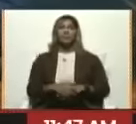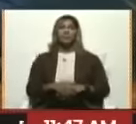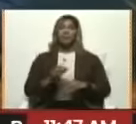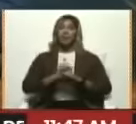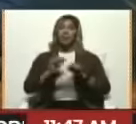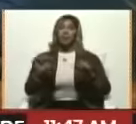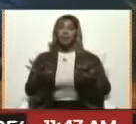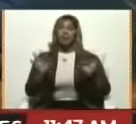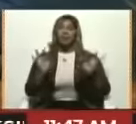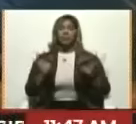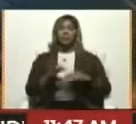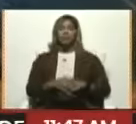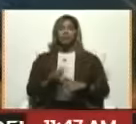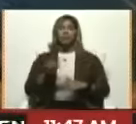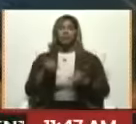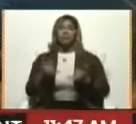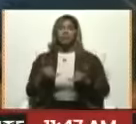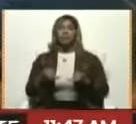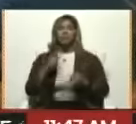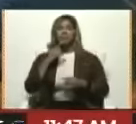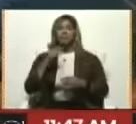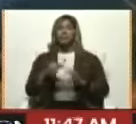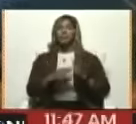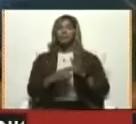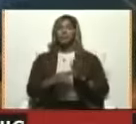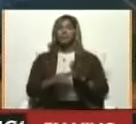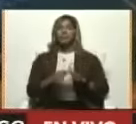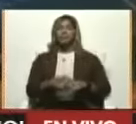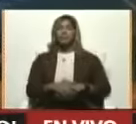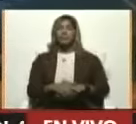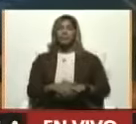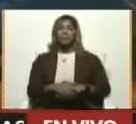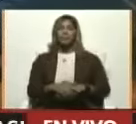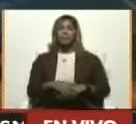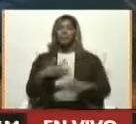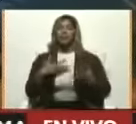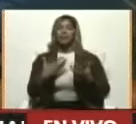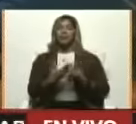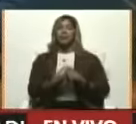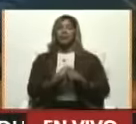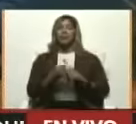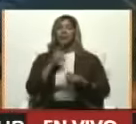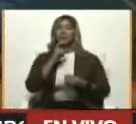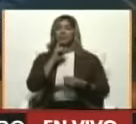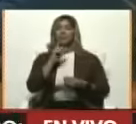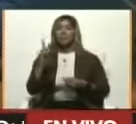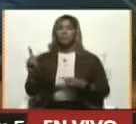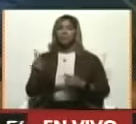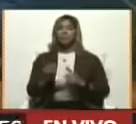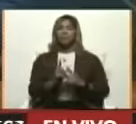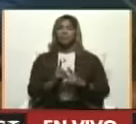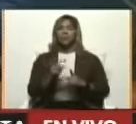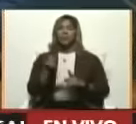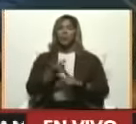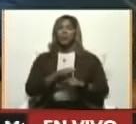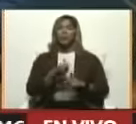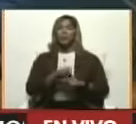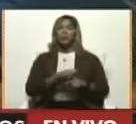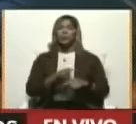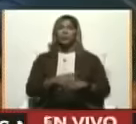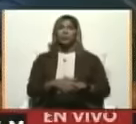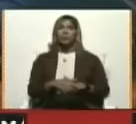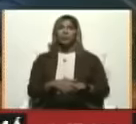mañana especial. Estamos acá en nuestro auditorio central, acompañado por nuestra compañera de luchas, a